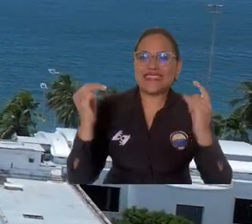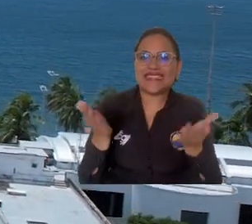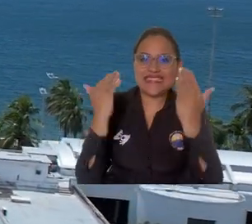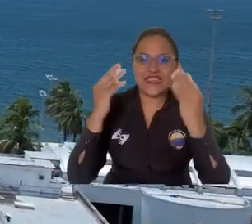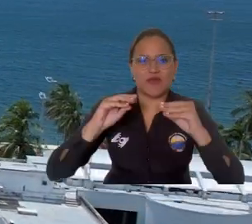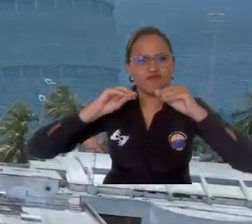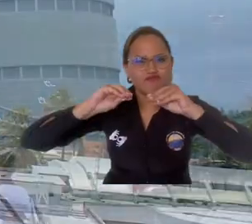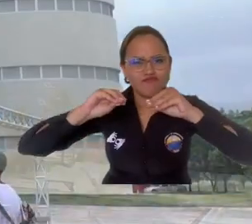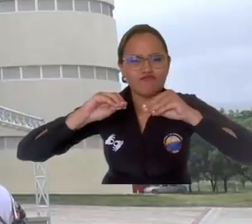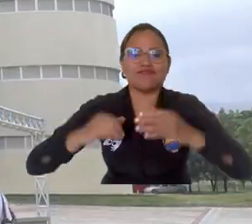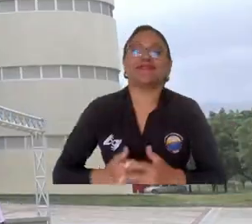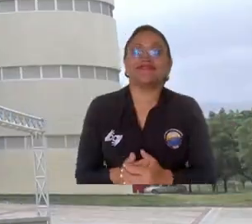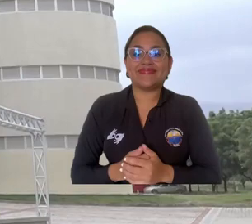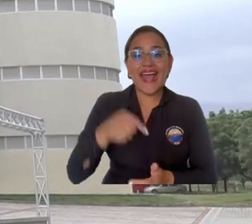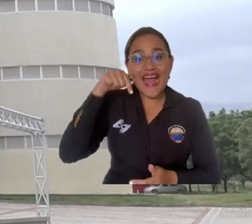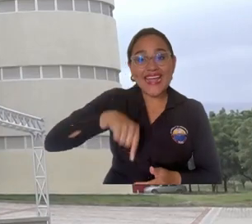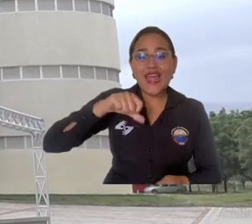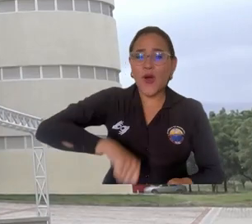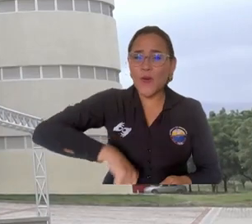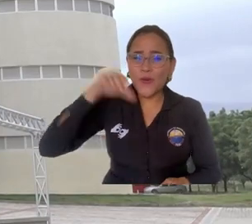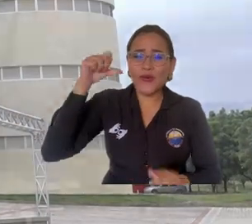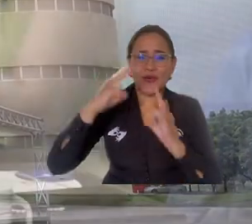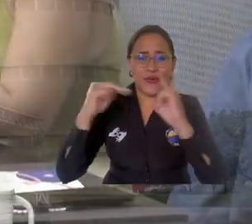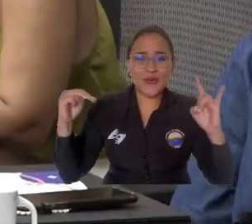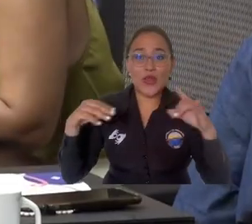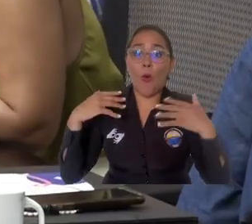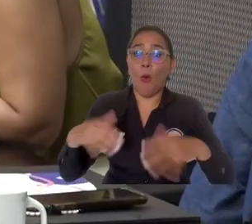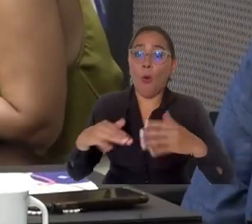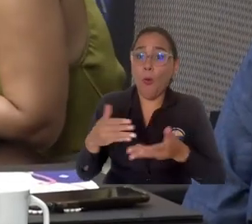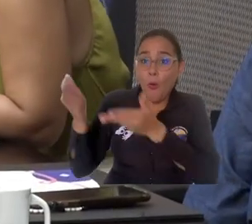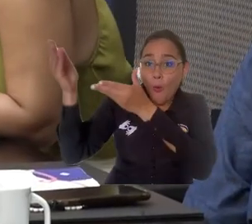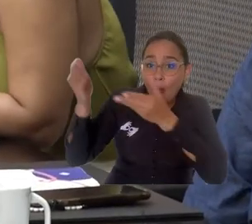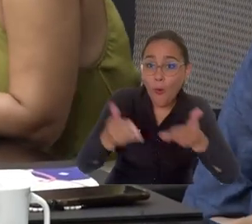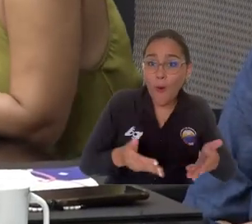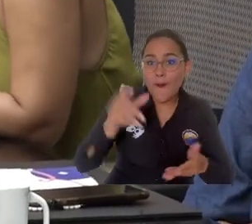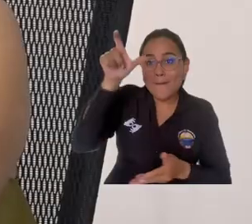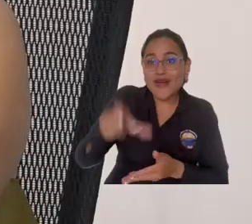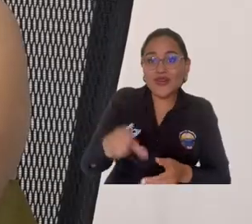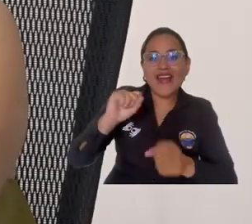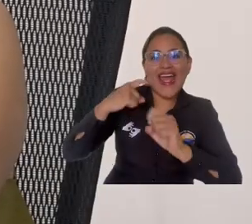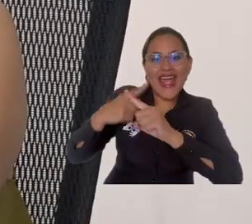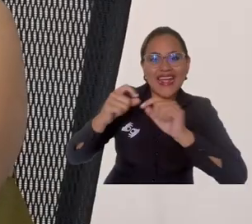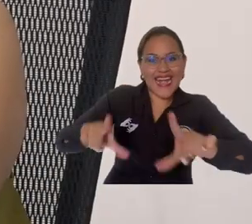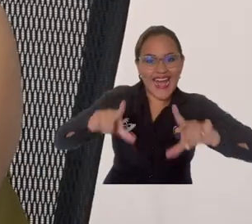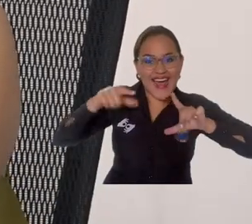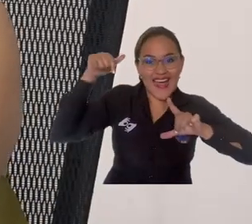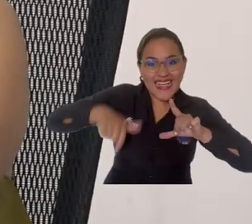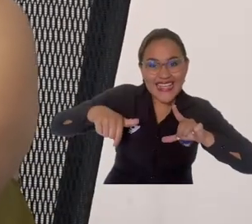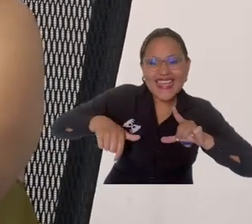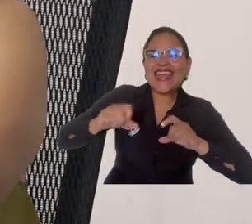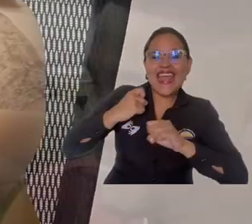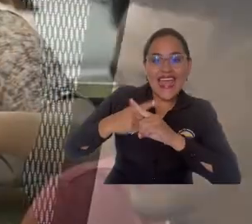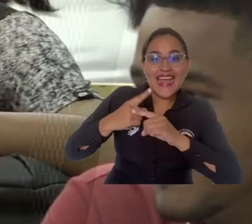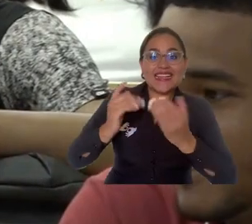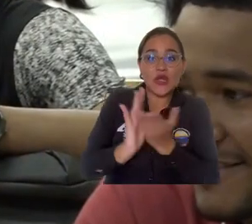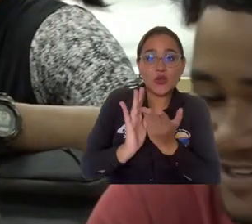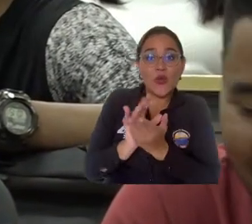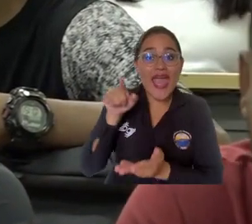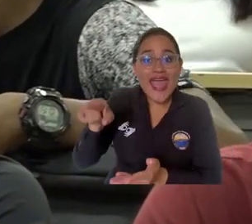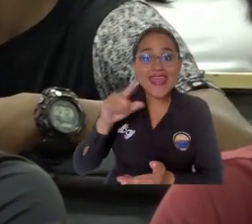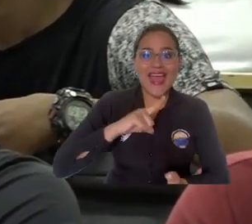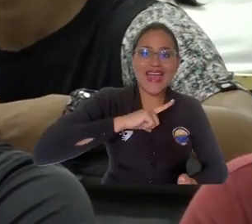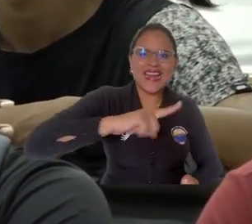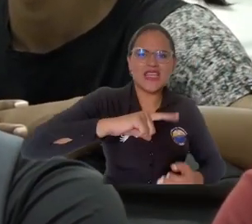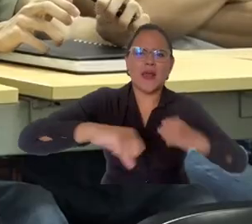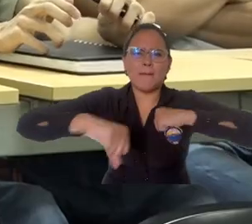desarrollo de nuestro país. Con orgullo, esta alma mater recibió a su graduada, que hoy lidera esta cartera del Estado, para la